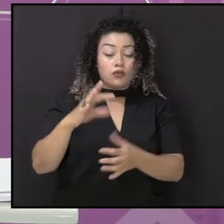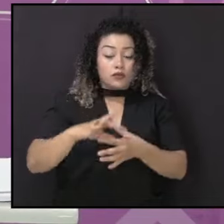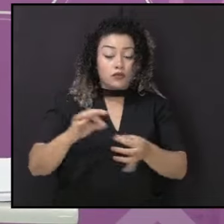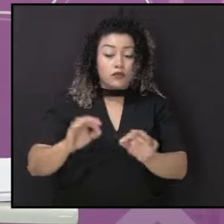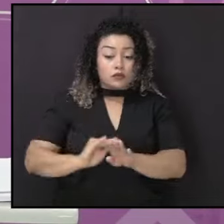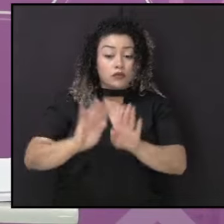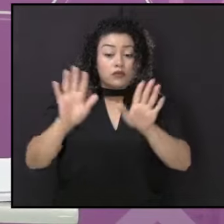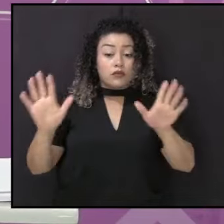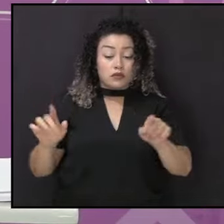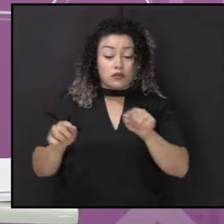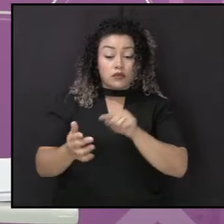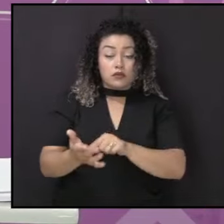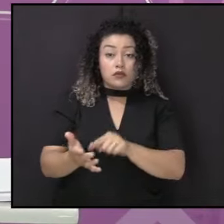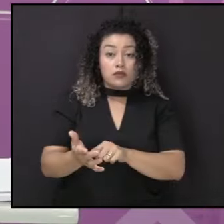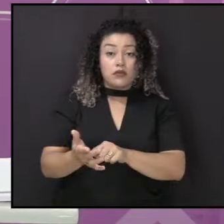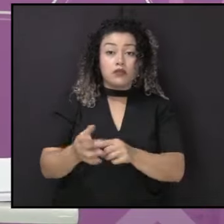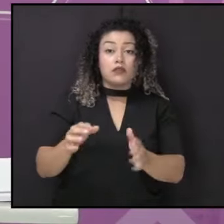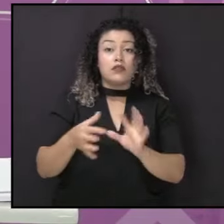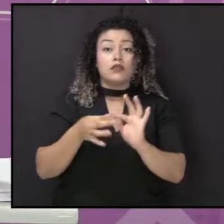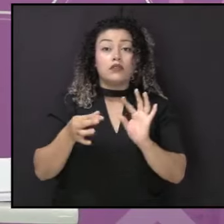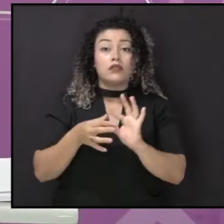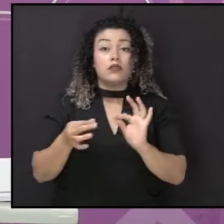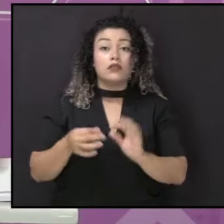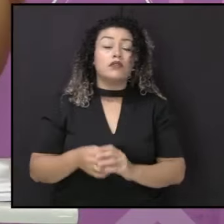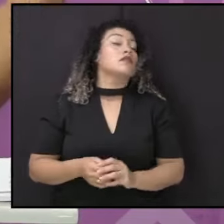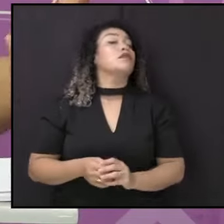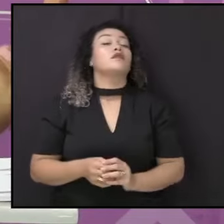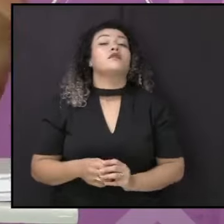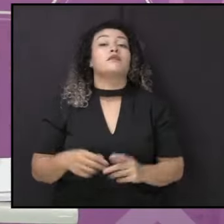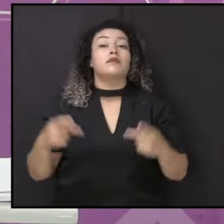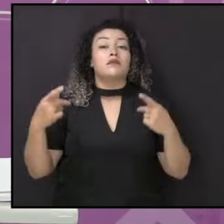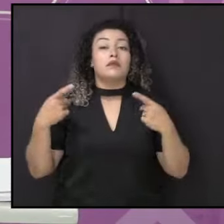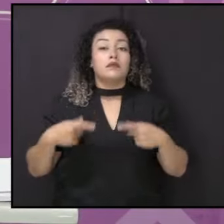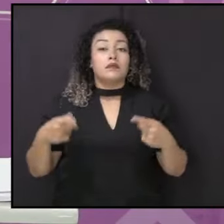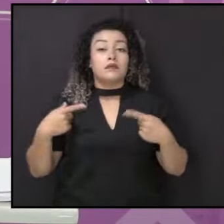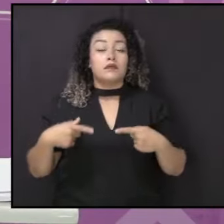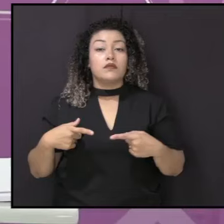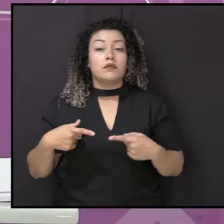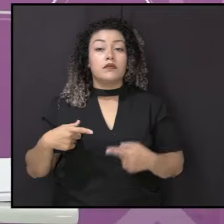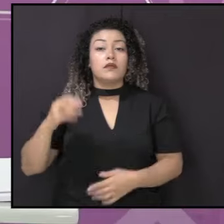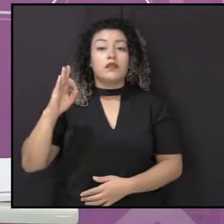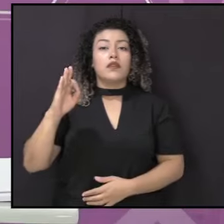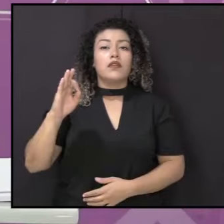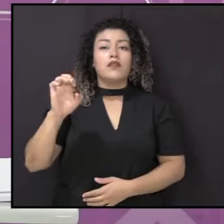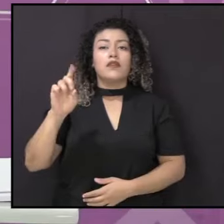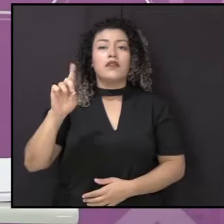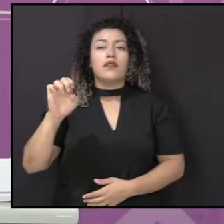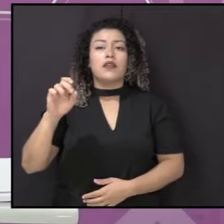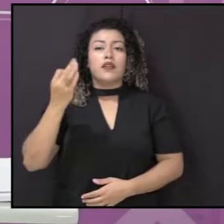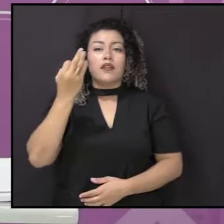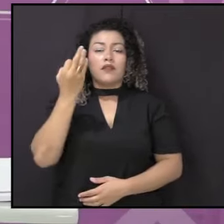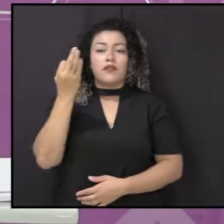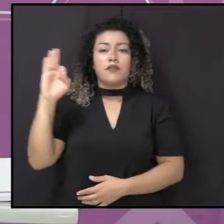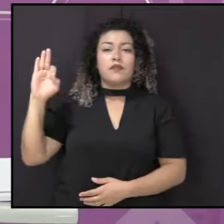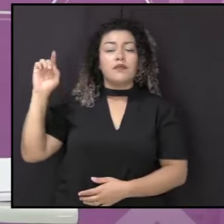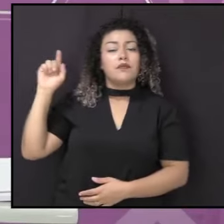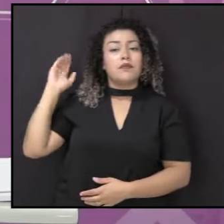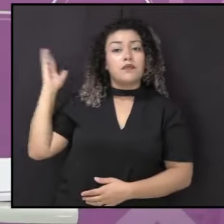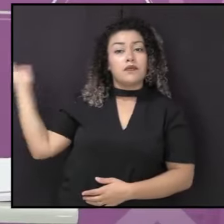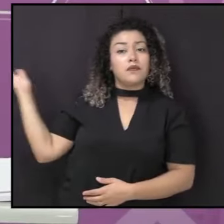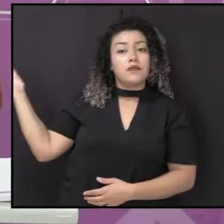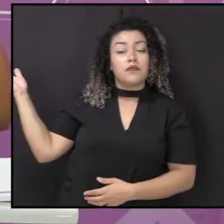quien tiene de alguna manera la facultad ejecutiva es precisamente el Ejecutivo Federal. El Ejecutivo Federal se encarga. Eso no quiere